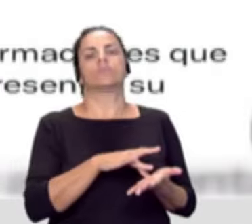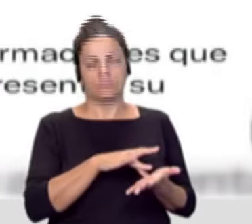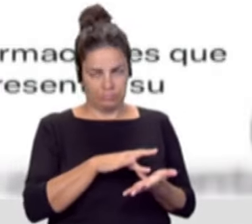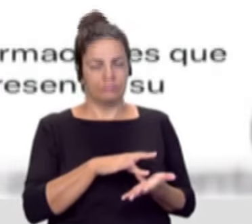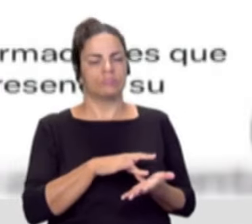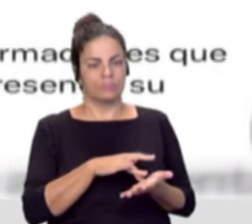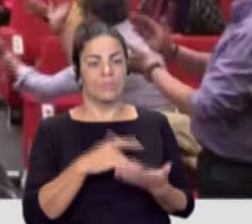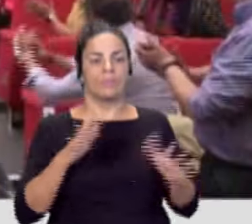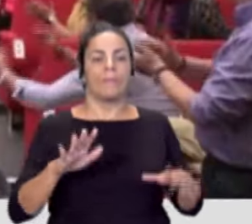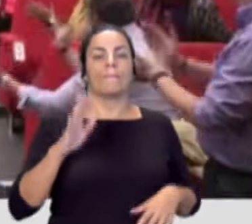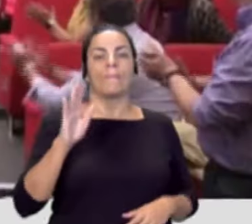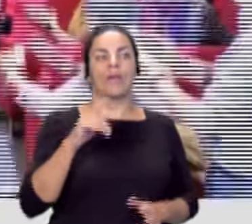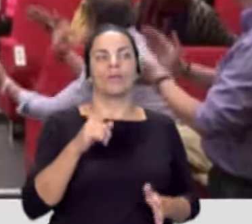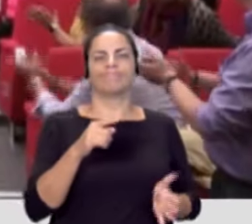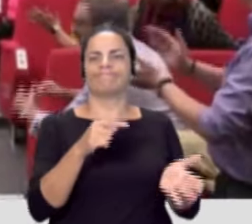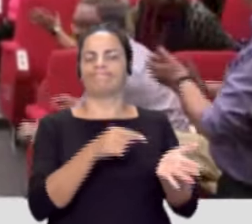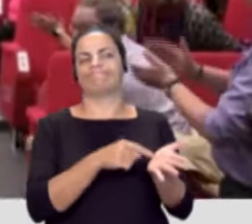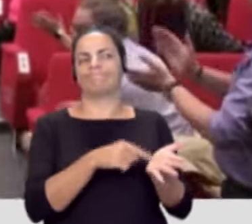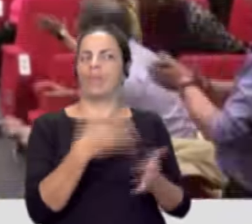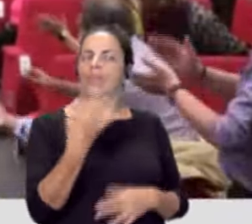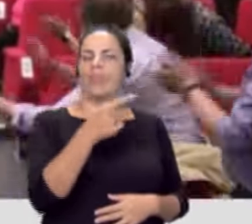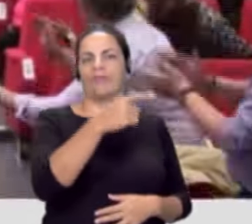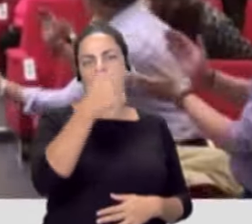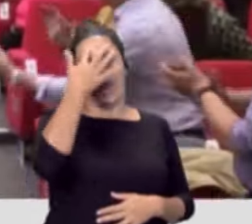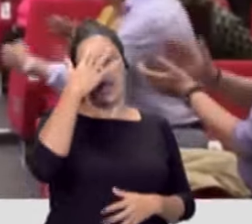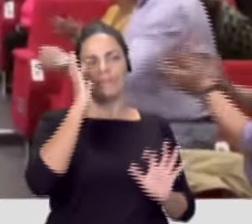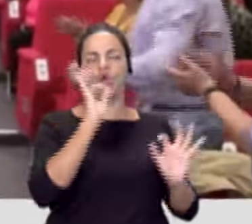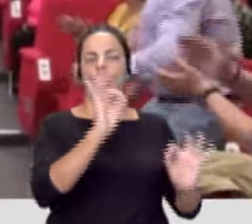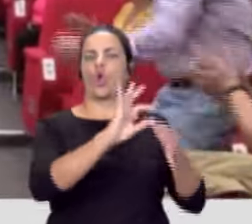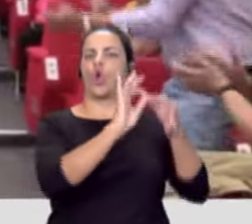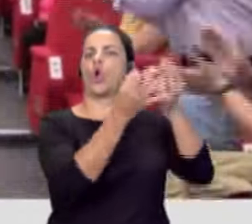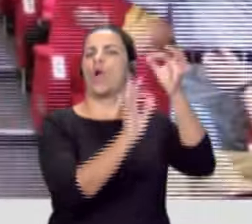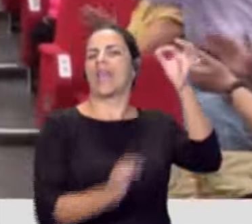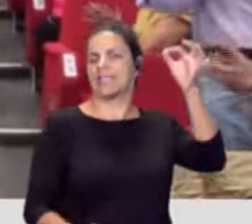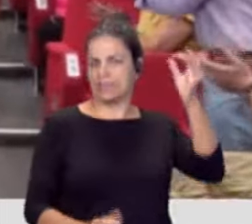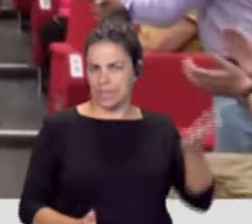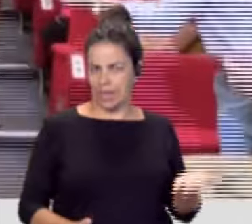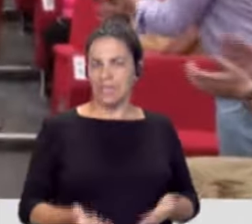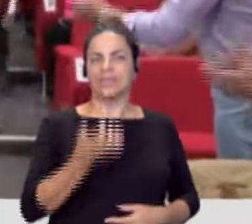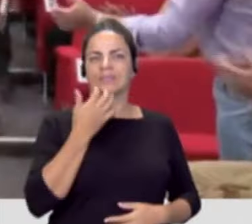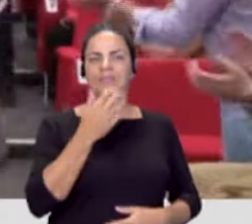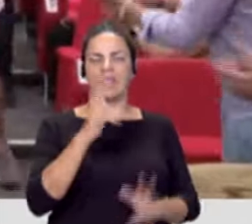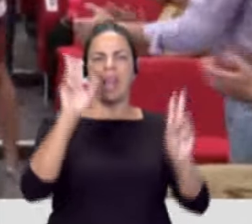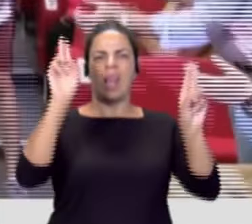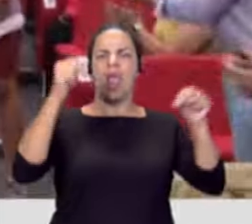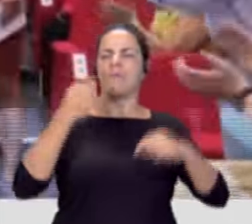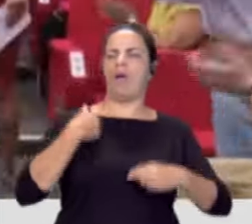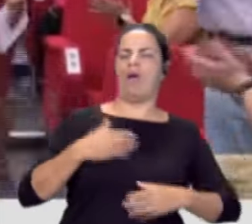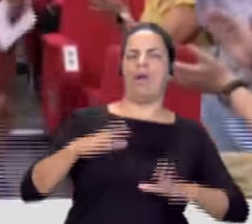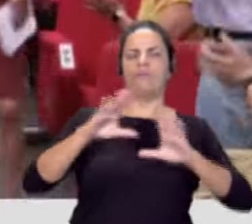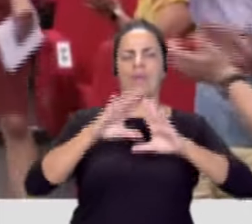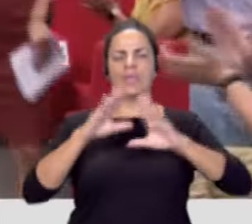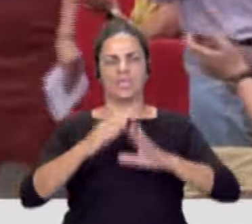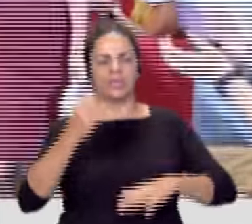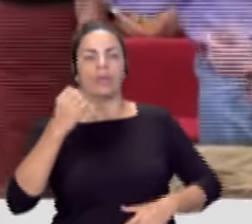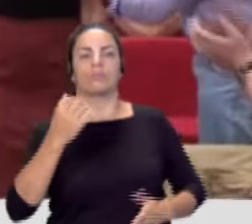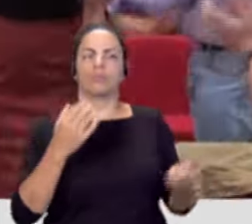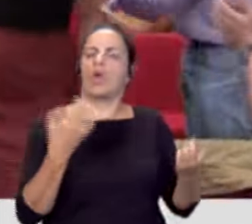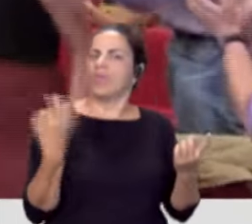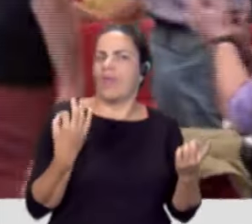exige un nivel de coherencia mucho más a una persona que precisamente lleva esto por bandera y tiene que dar un poco más, en este caso, de